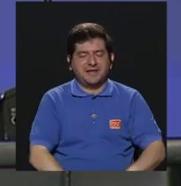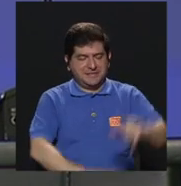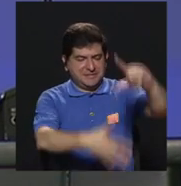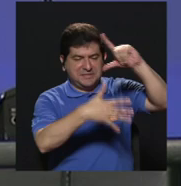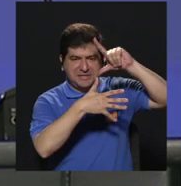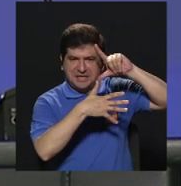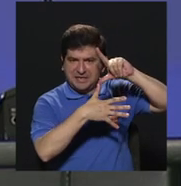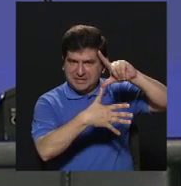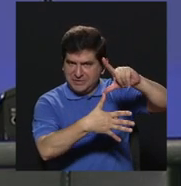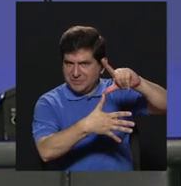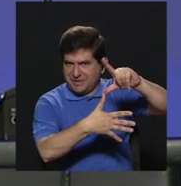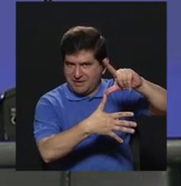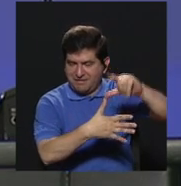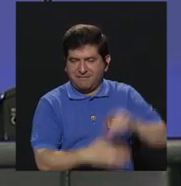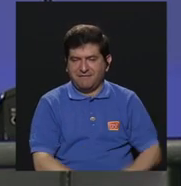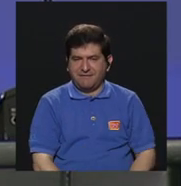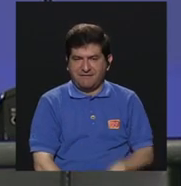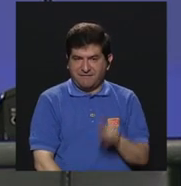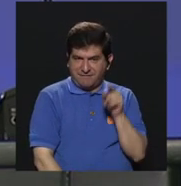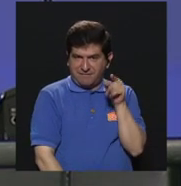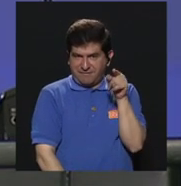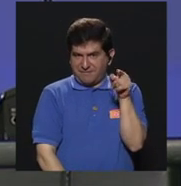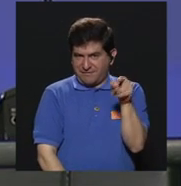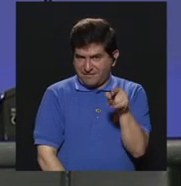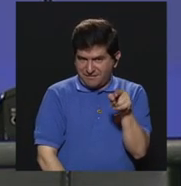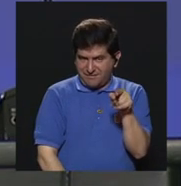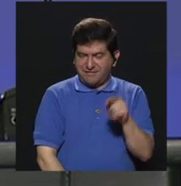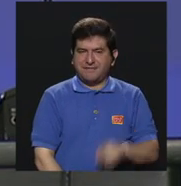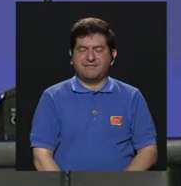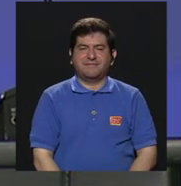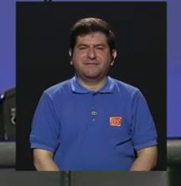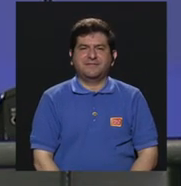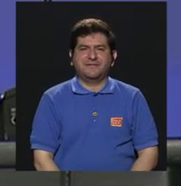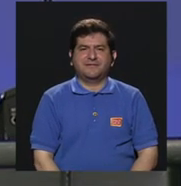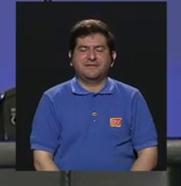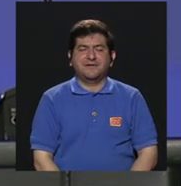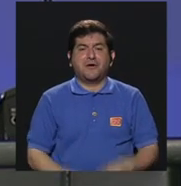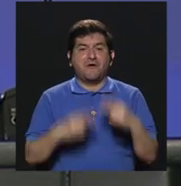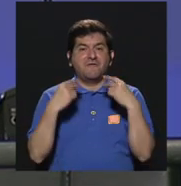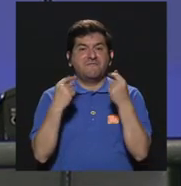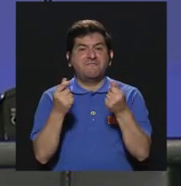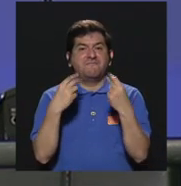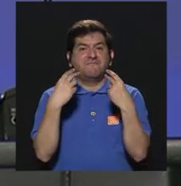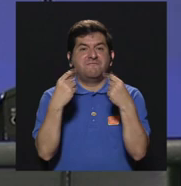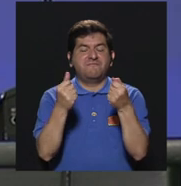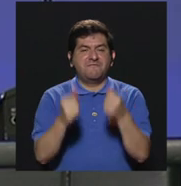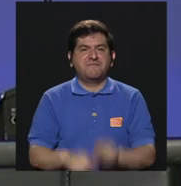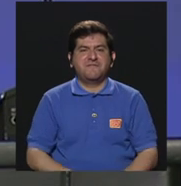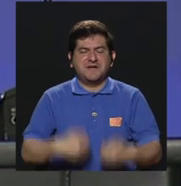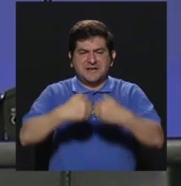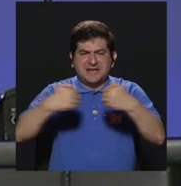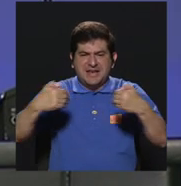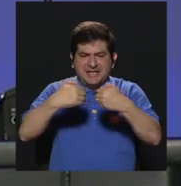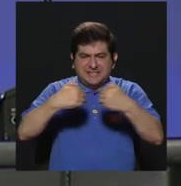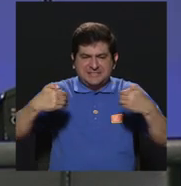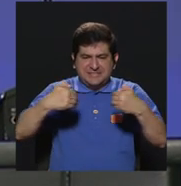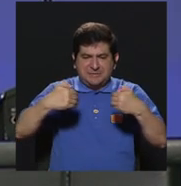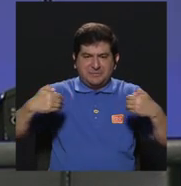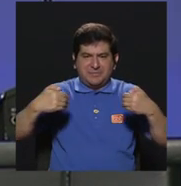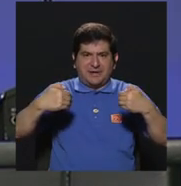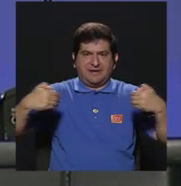Latina en el cual es más veloz el ensanchamiento de la